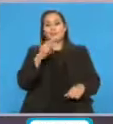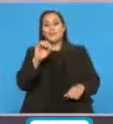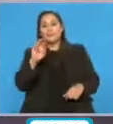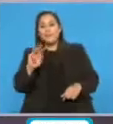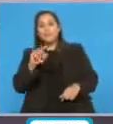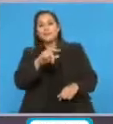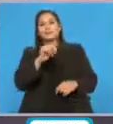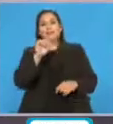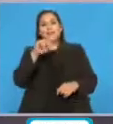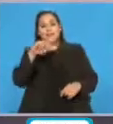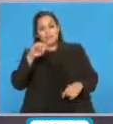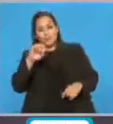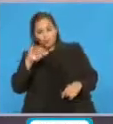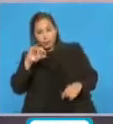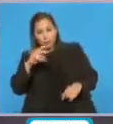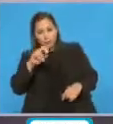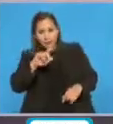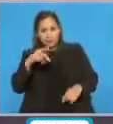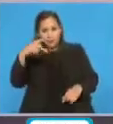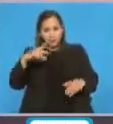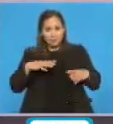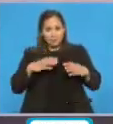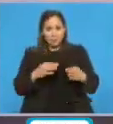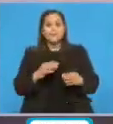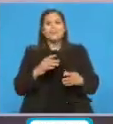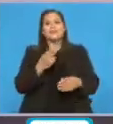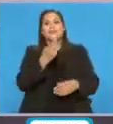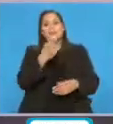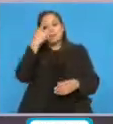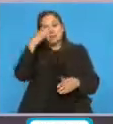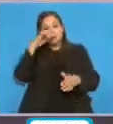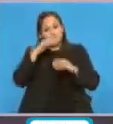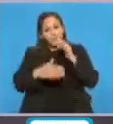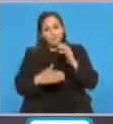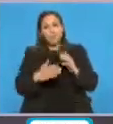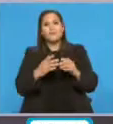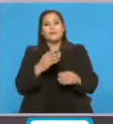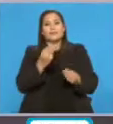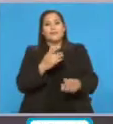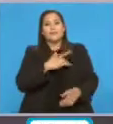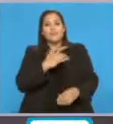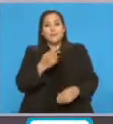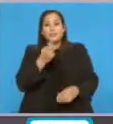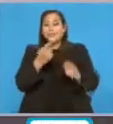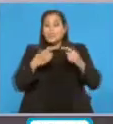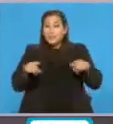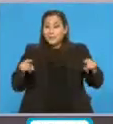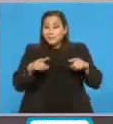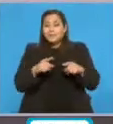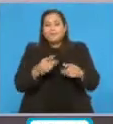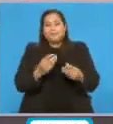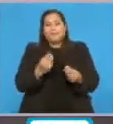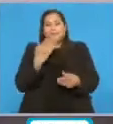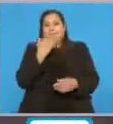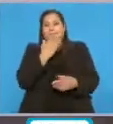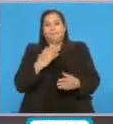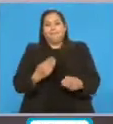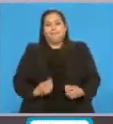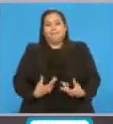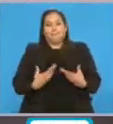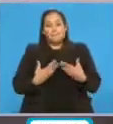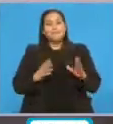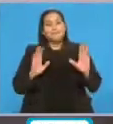Antonio Hernández. Vaya, vaya. Eso nada más para cerrar, pues bien románticos y con esta música tan sabrosa que,